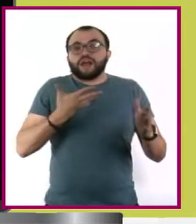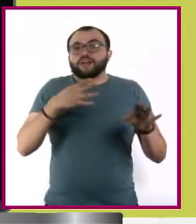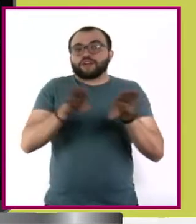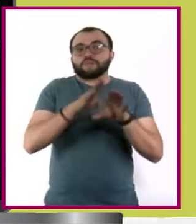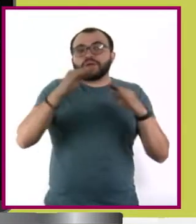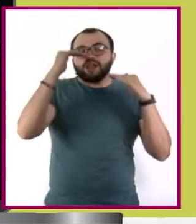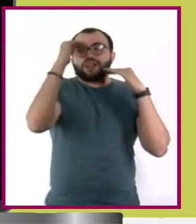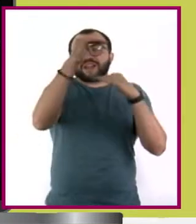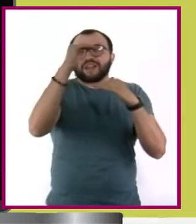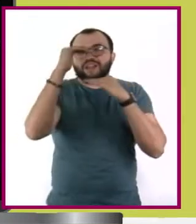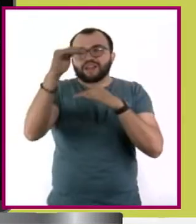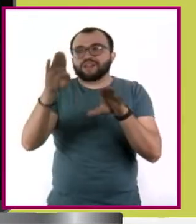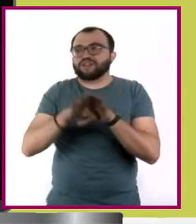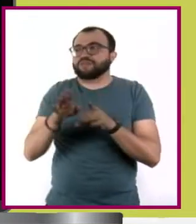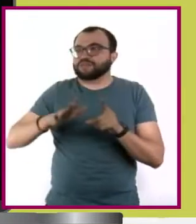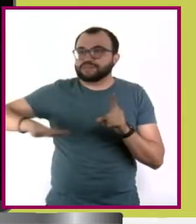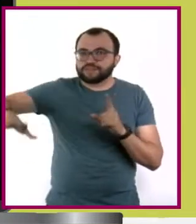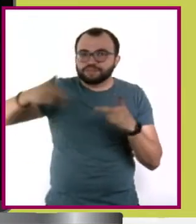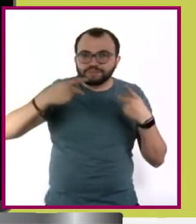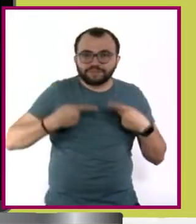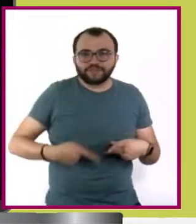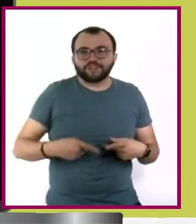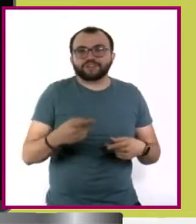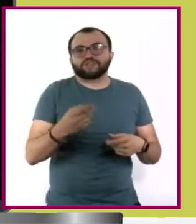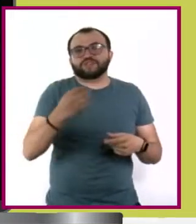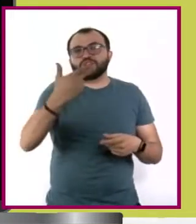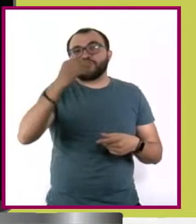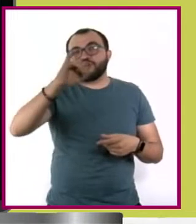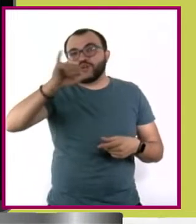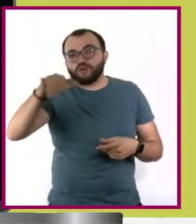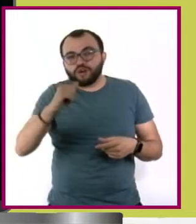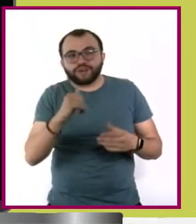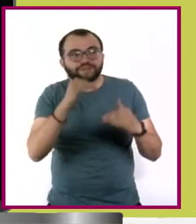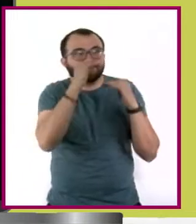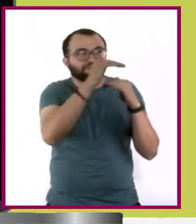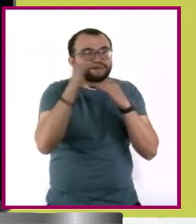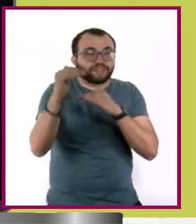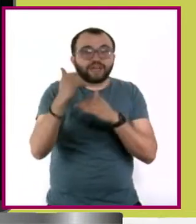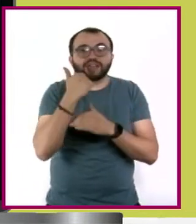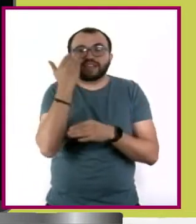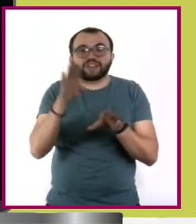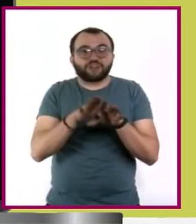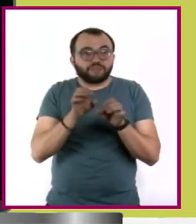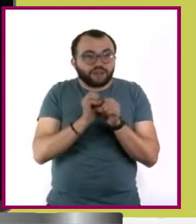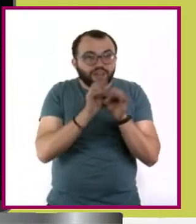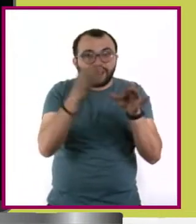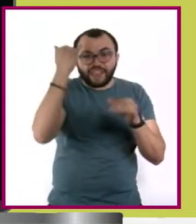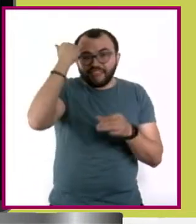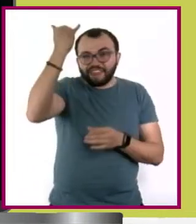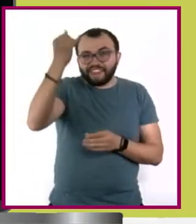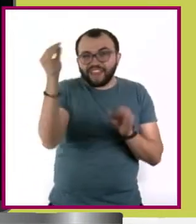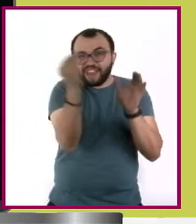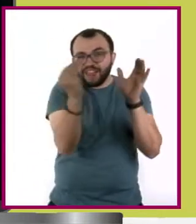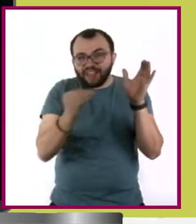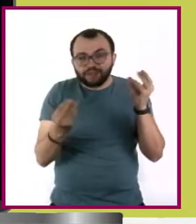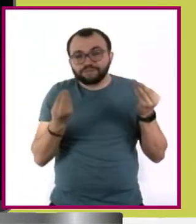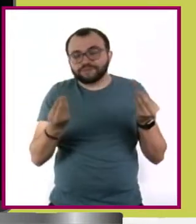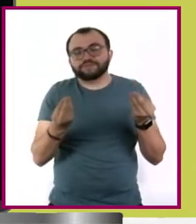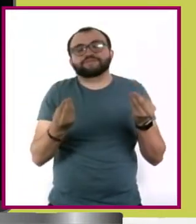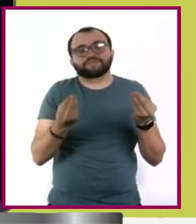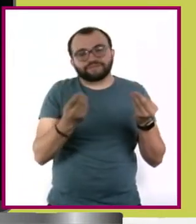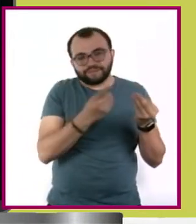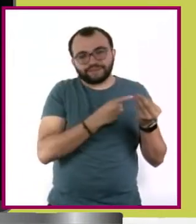a cierto número de pliegos o cierto número de hojas y quieres transmitir muchísimas ideas, pues tienes que